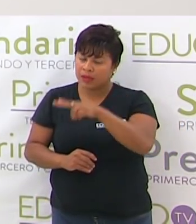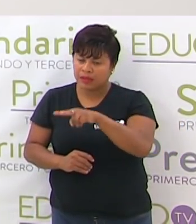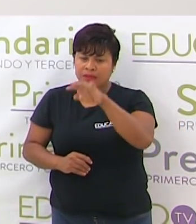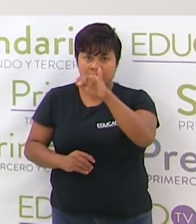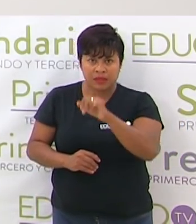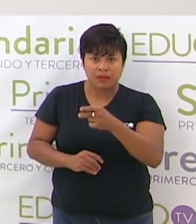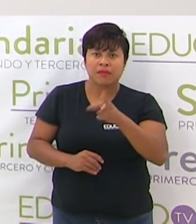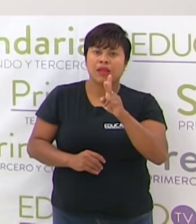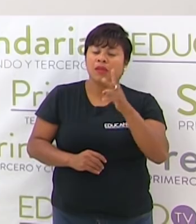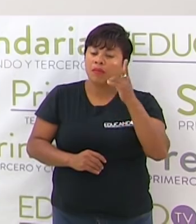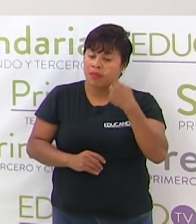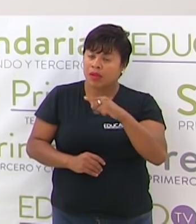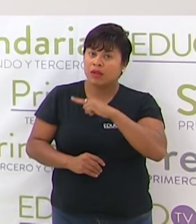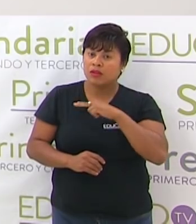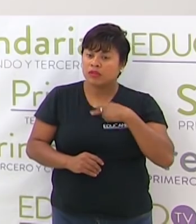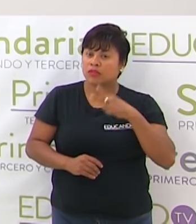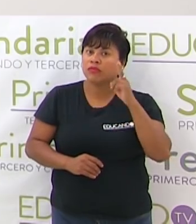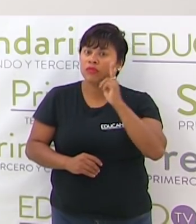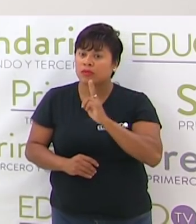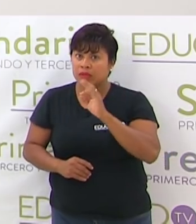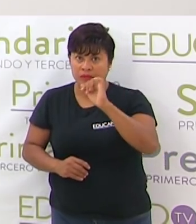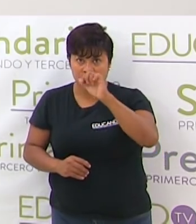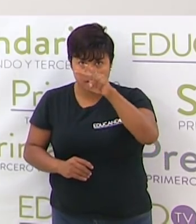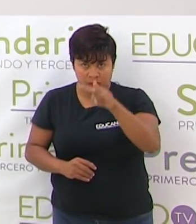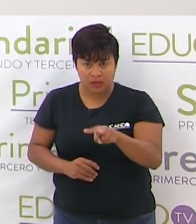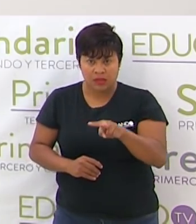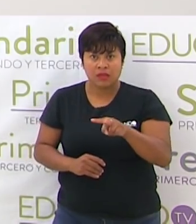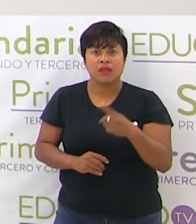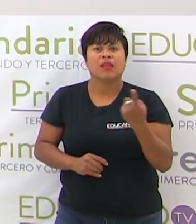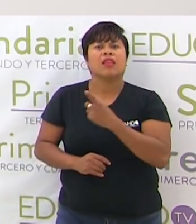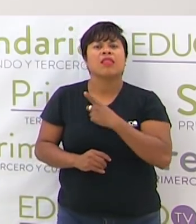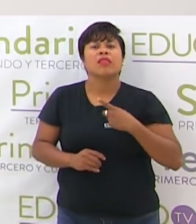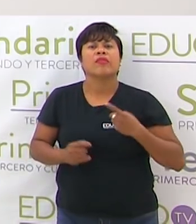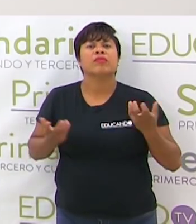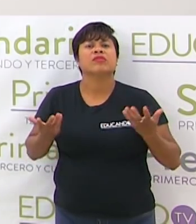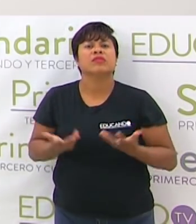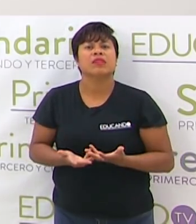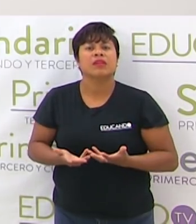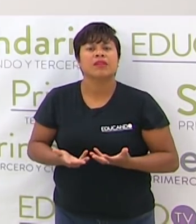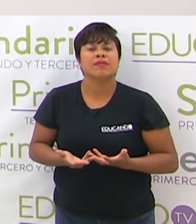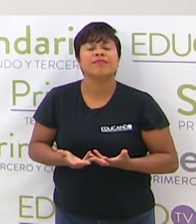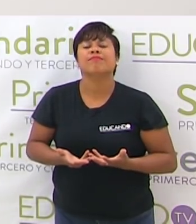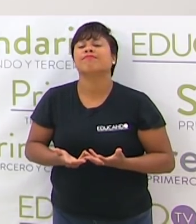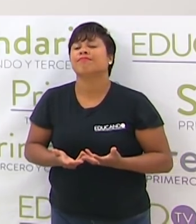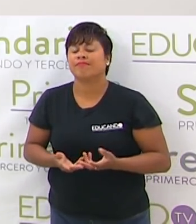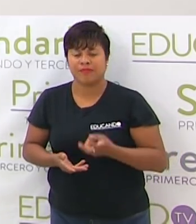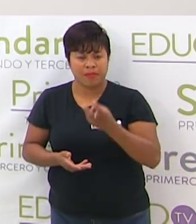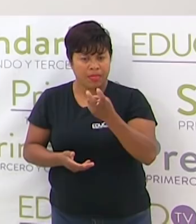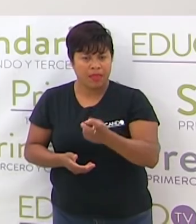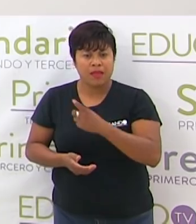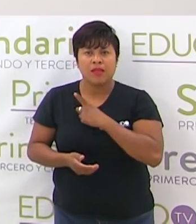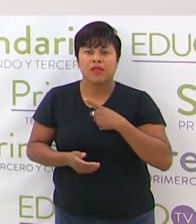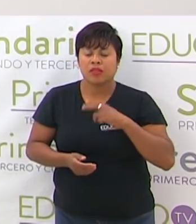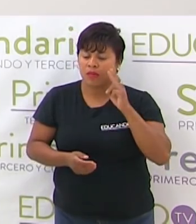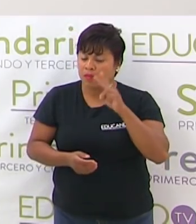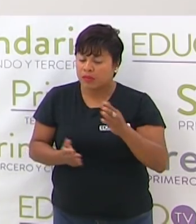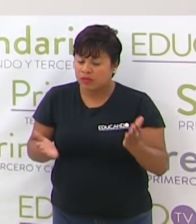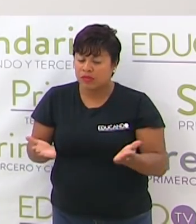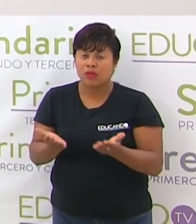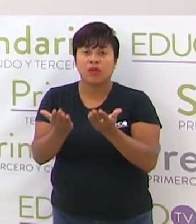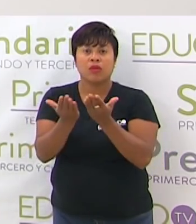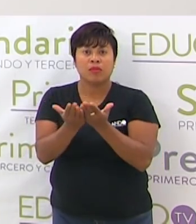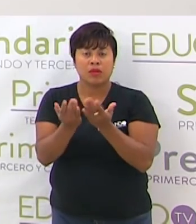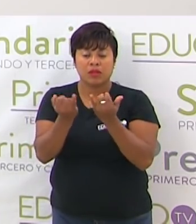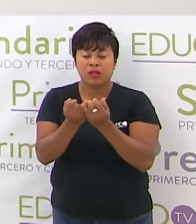sí, pero para comprobar si eso es cierto, ¿qué hay que hacer? Pues hay que